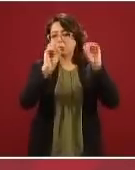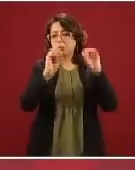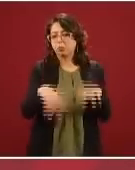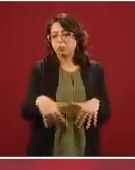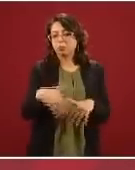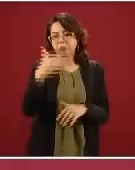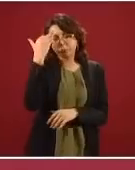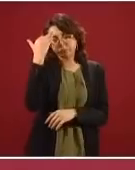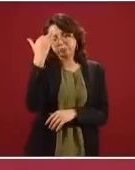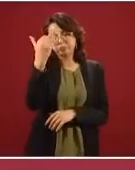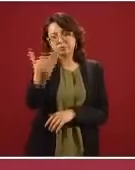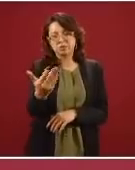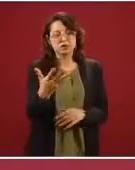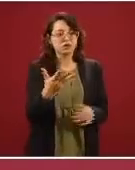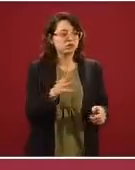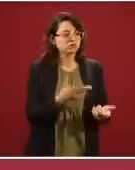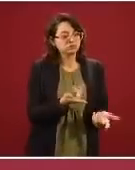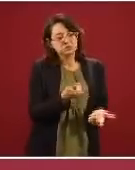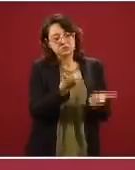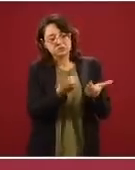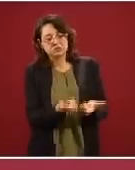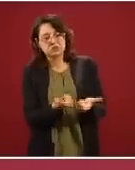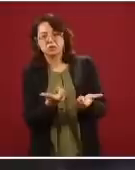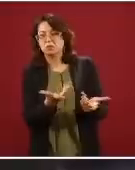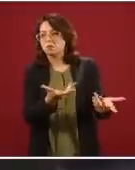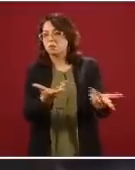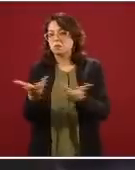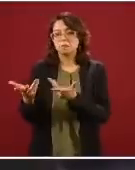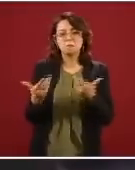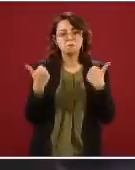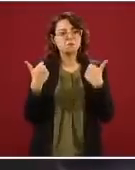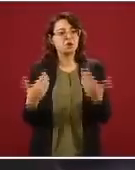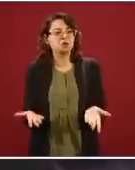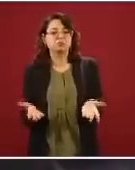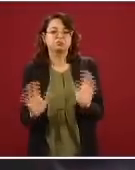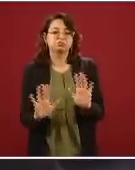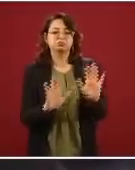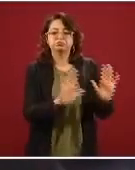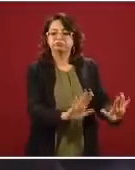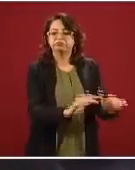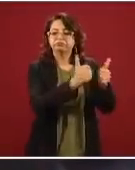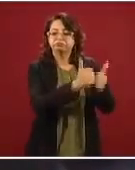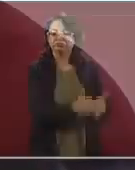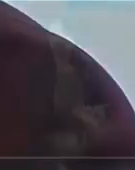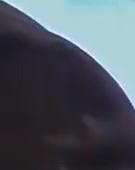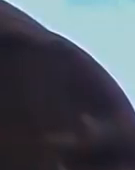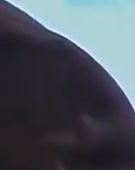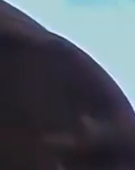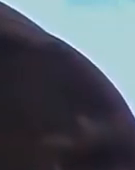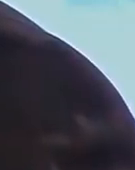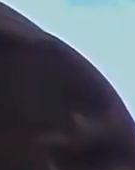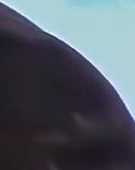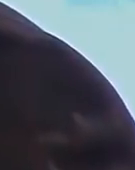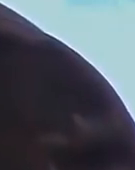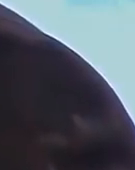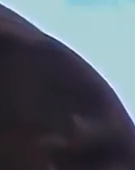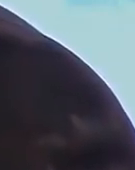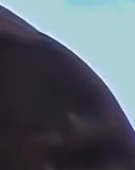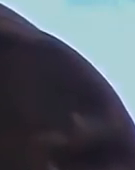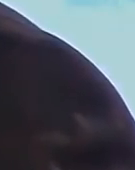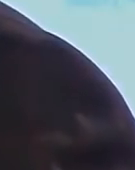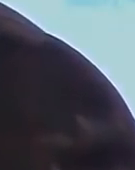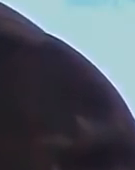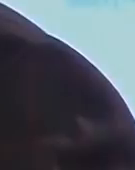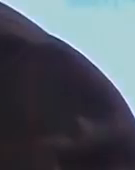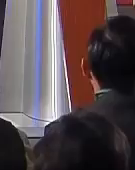que como no tenían un destino, no se utilizaban. Ahora, ¿por qué sí tienen un destino? Por las modificaciones que se dio a la